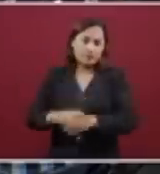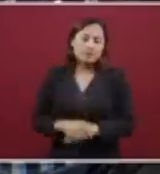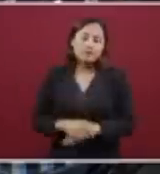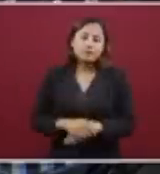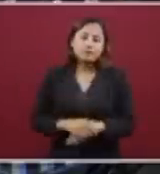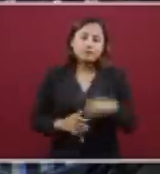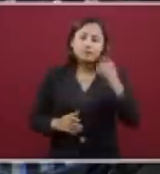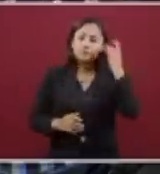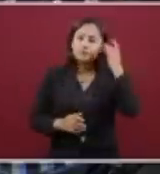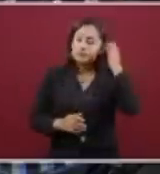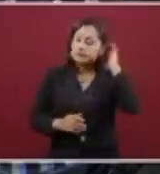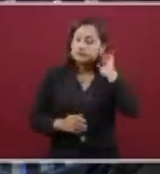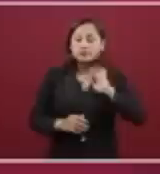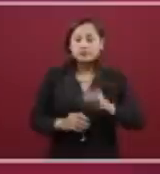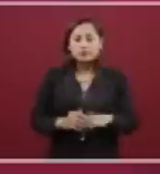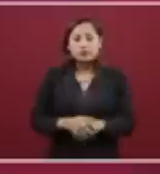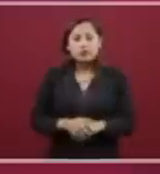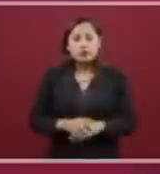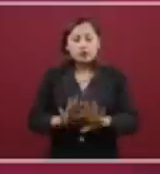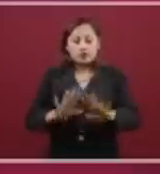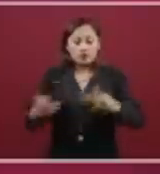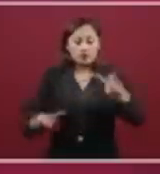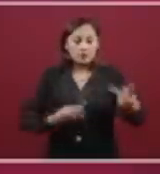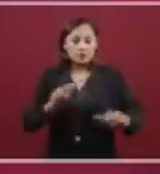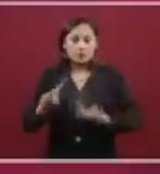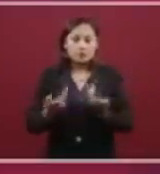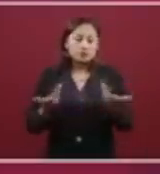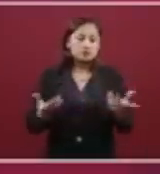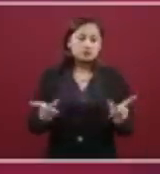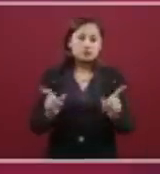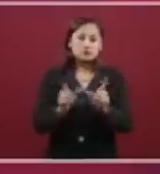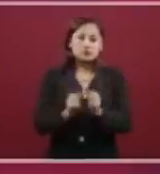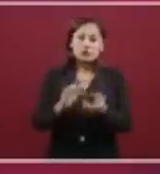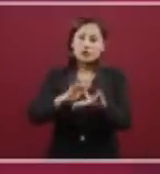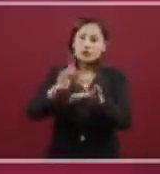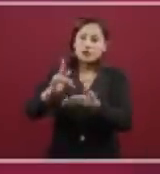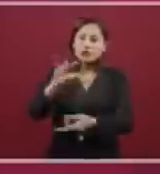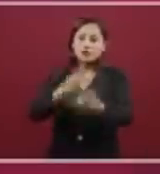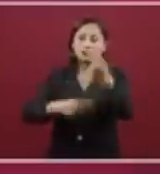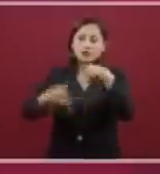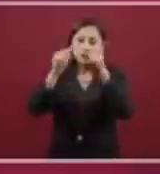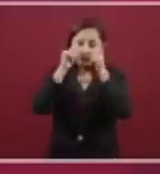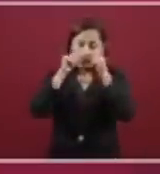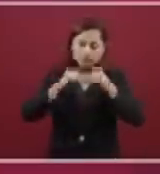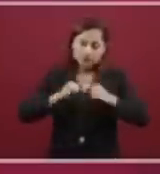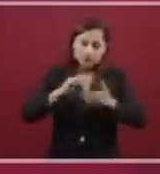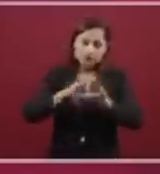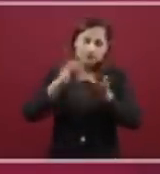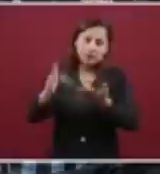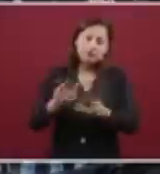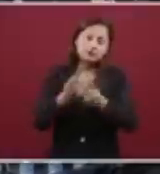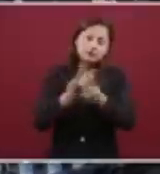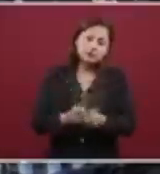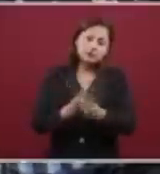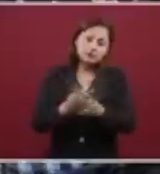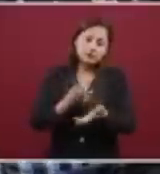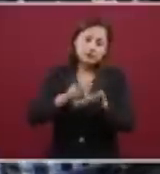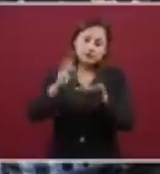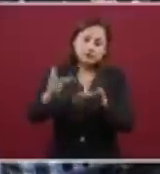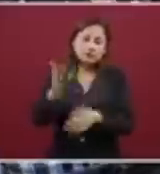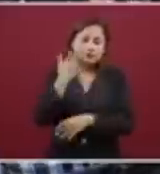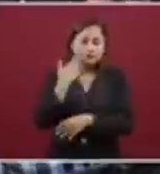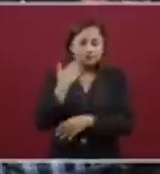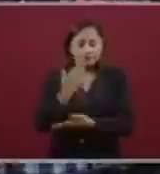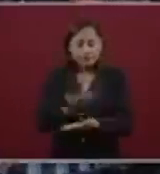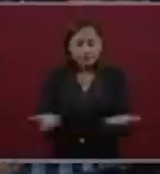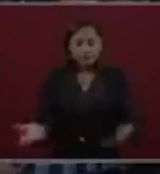pues sí ya no hay comodidades les agradezco mucho su presencia de su atención y su paciencia son muy amables